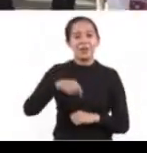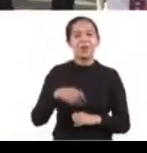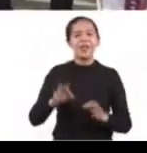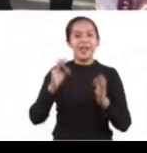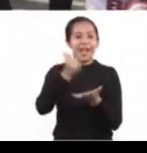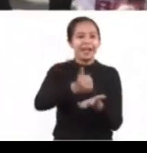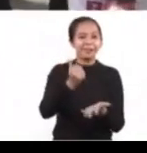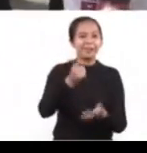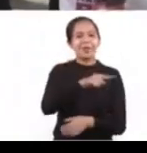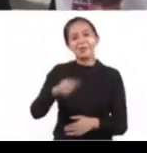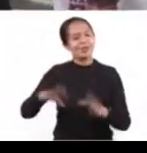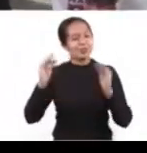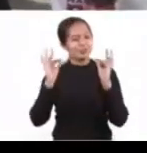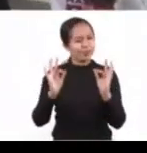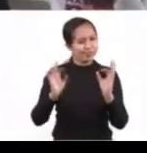oficialmente asombrosos.